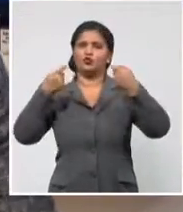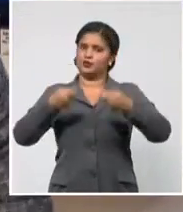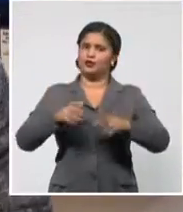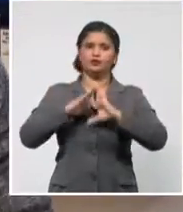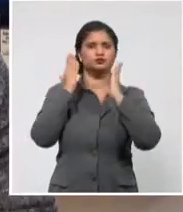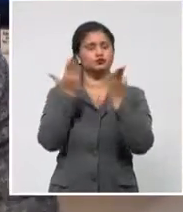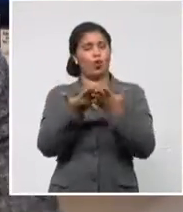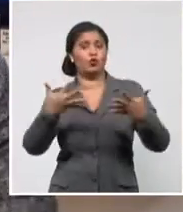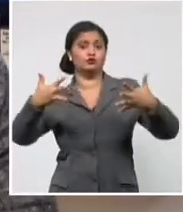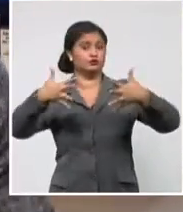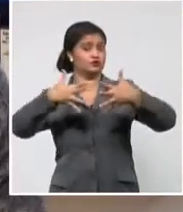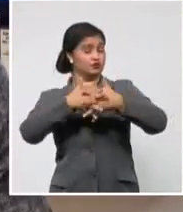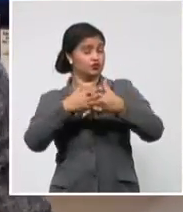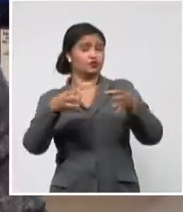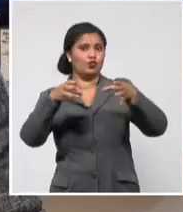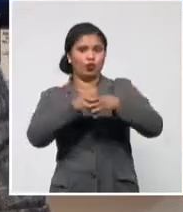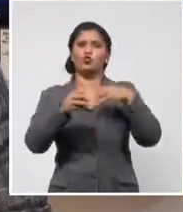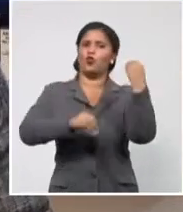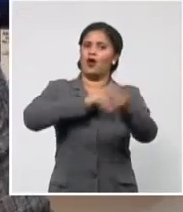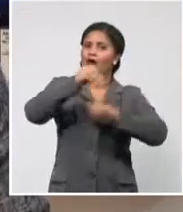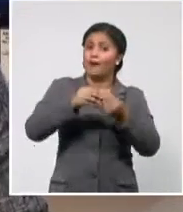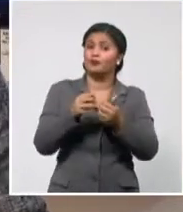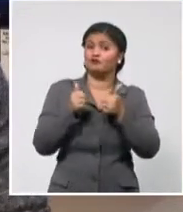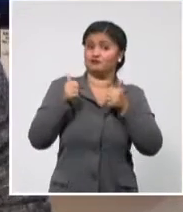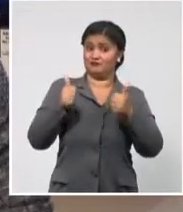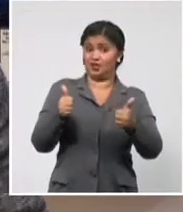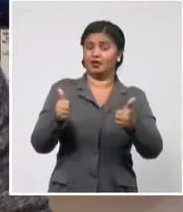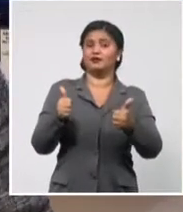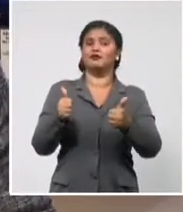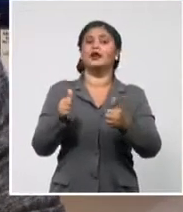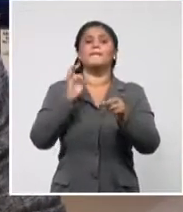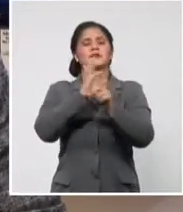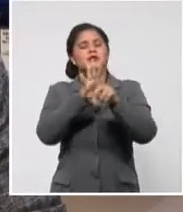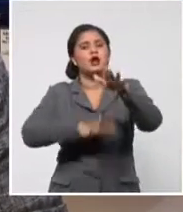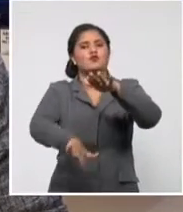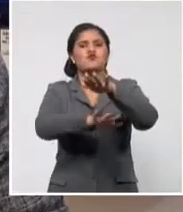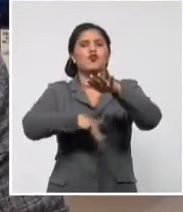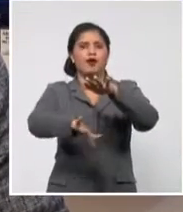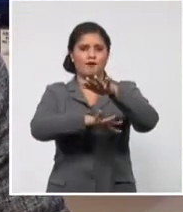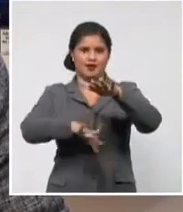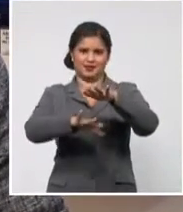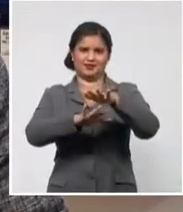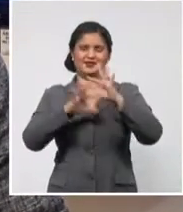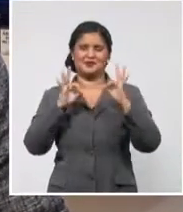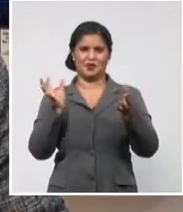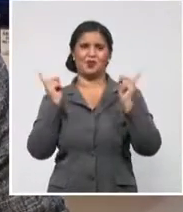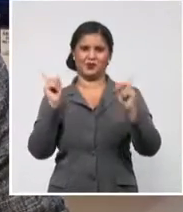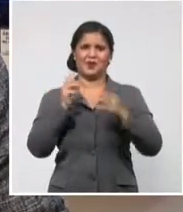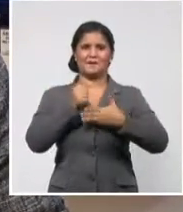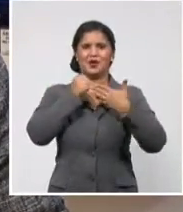consolidar realmente cambios profundos que marquen el devenir político para América Latina.